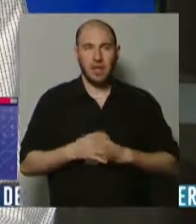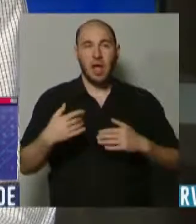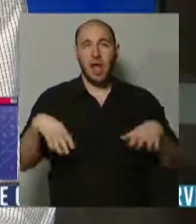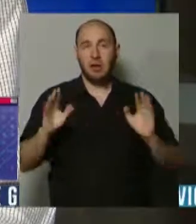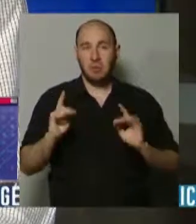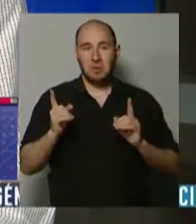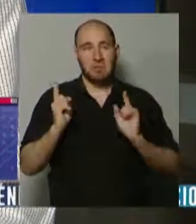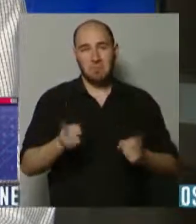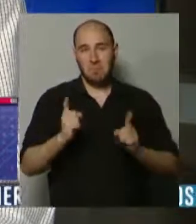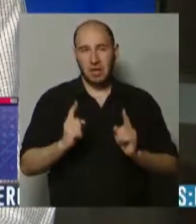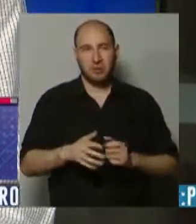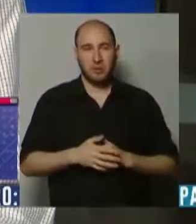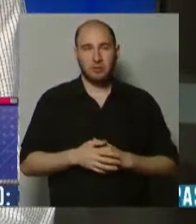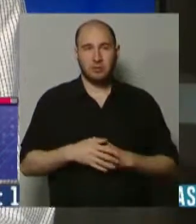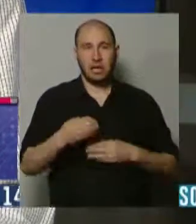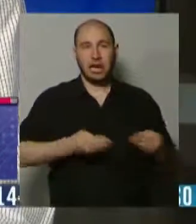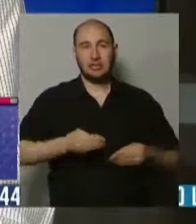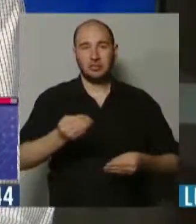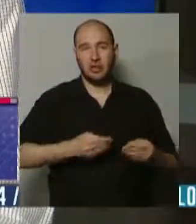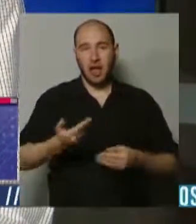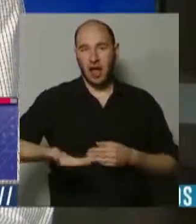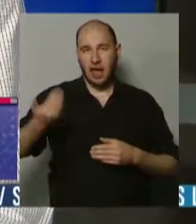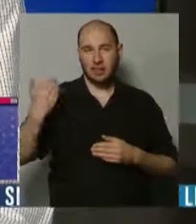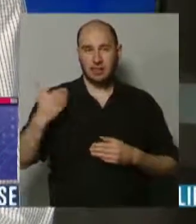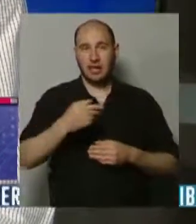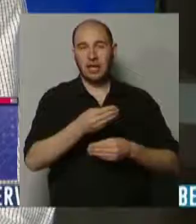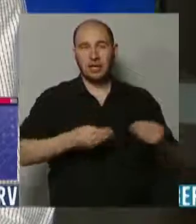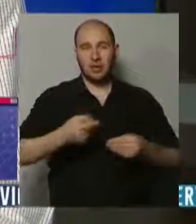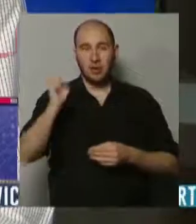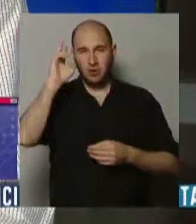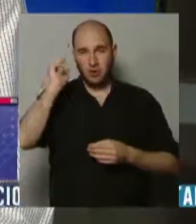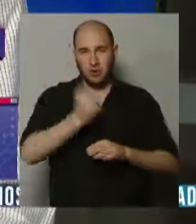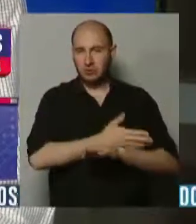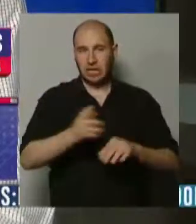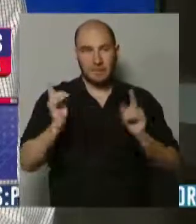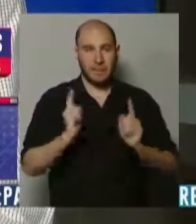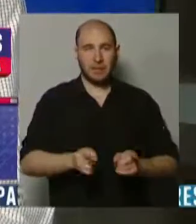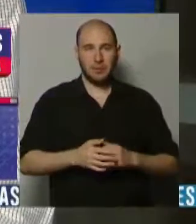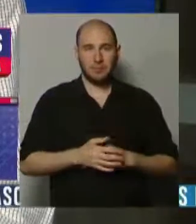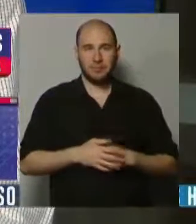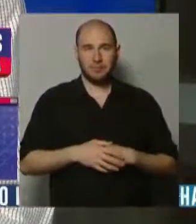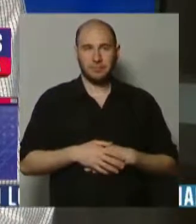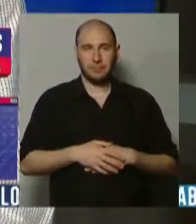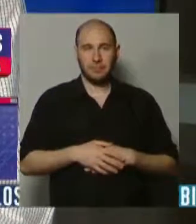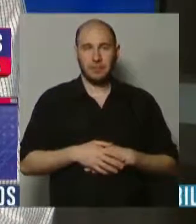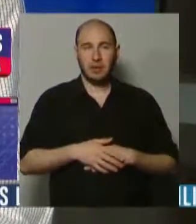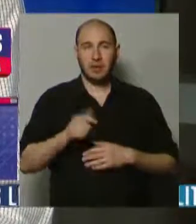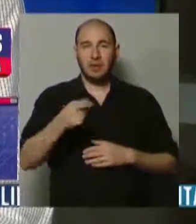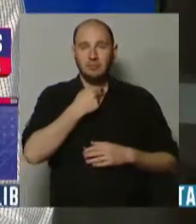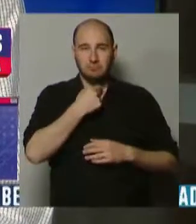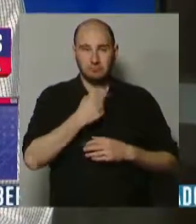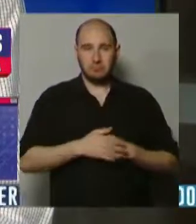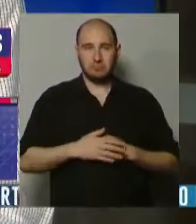Probablemente siga los lineamientos de la gestión anterior, es decir, la gestión de Cornejo, básicamente con el hecho de intentar